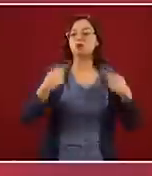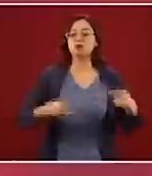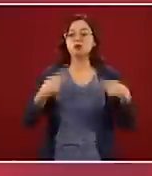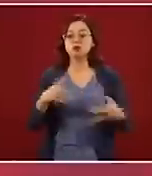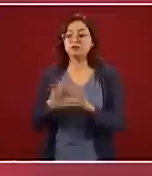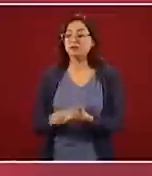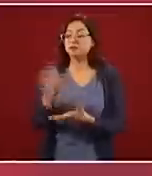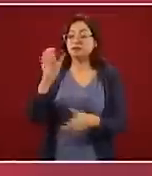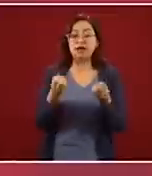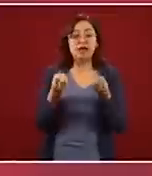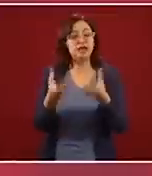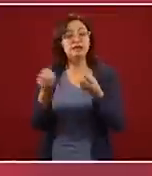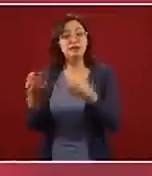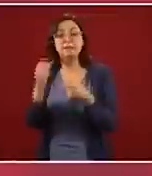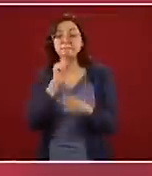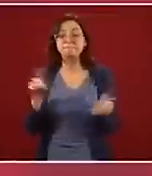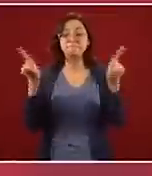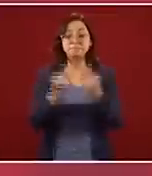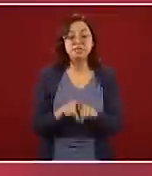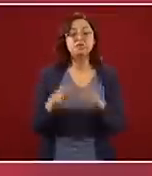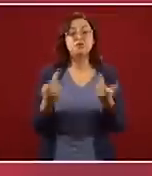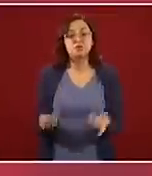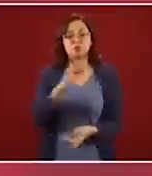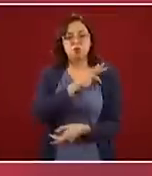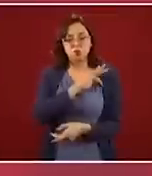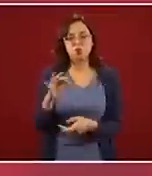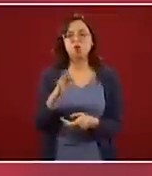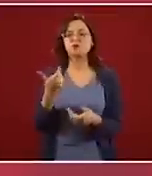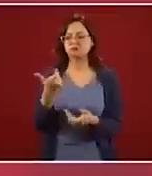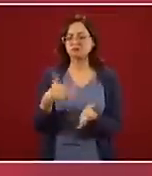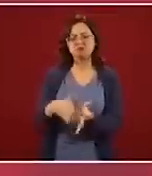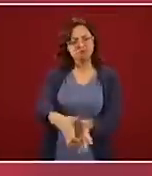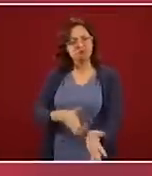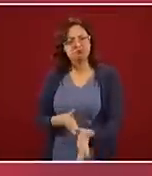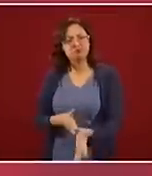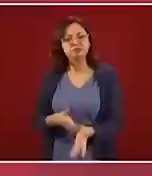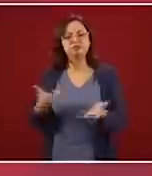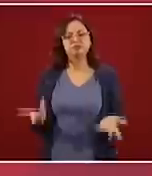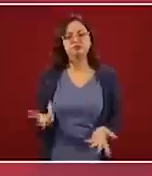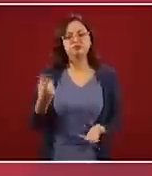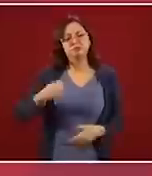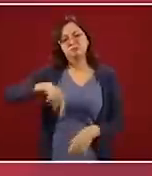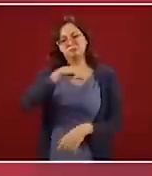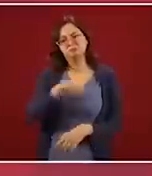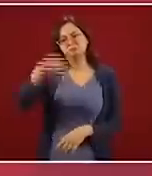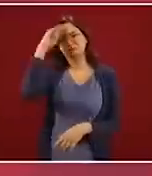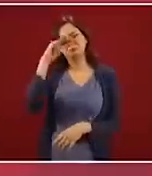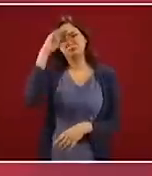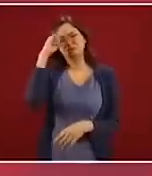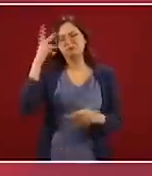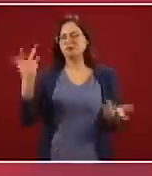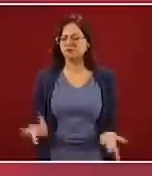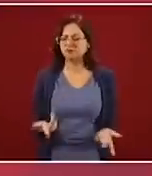y esta combinación de los dos factores anteriores nos permite tener ahorros. De modo que, desde el punto de vista técnico, consideramos